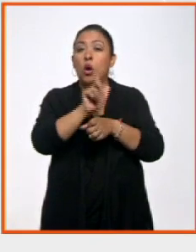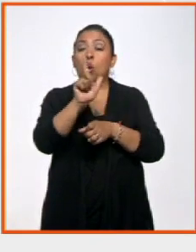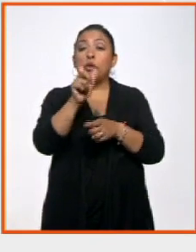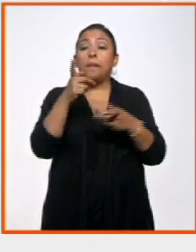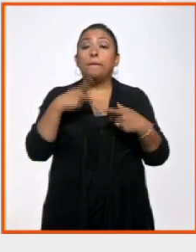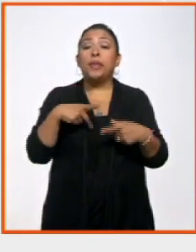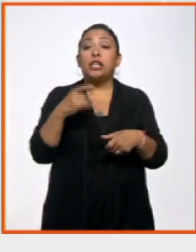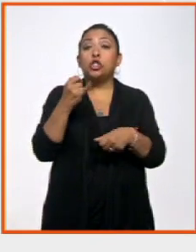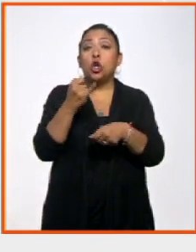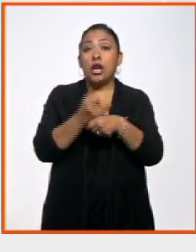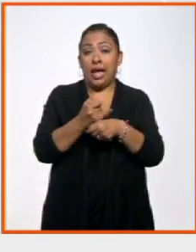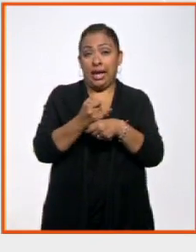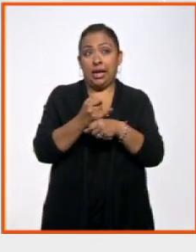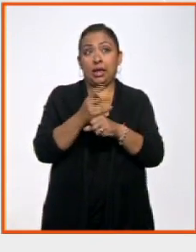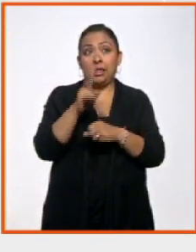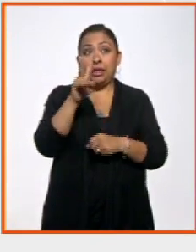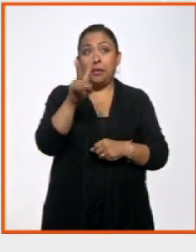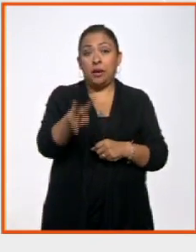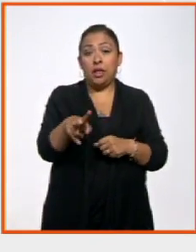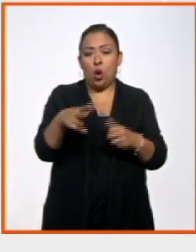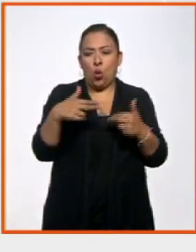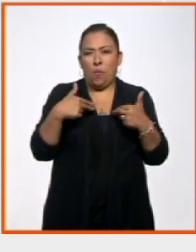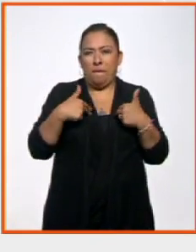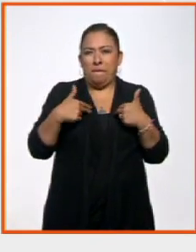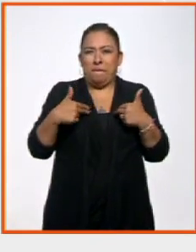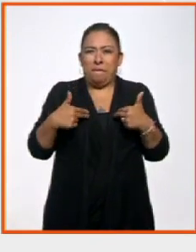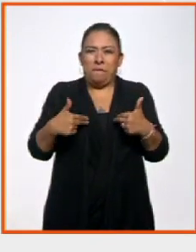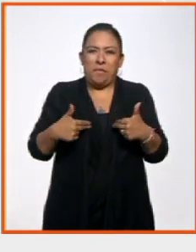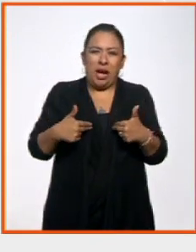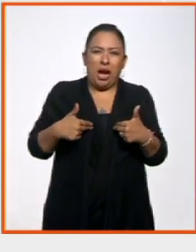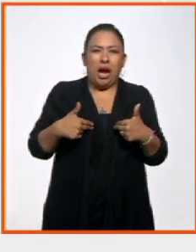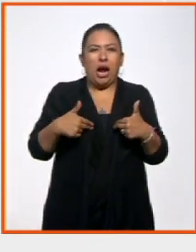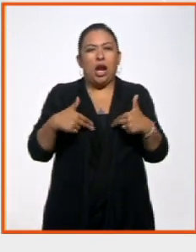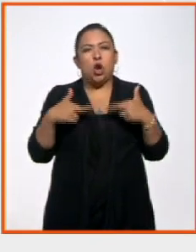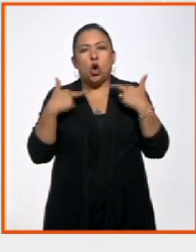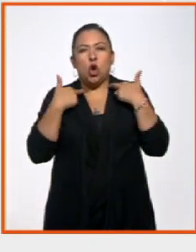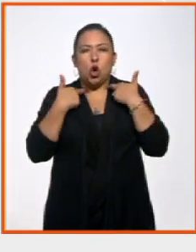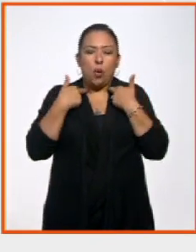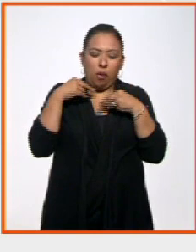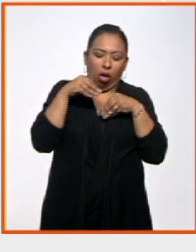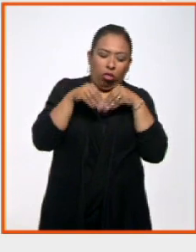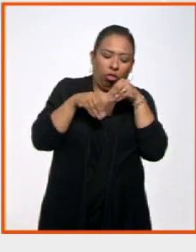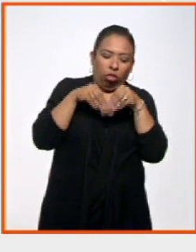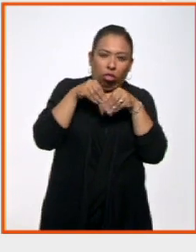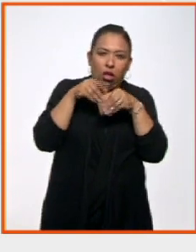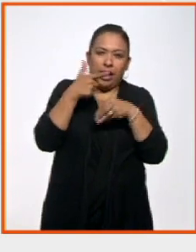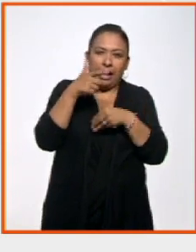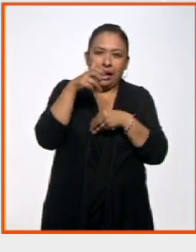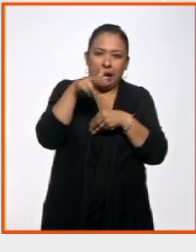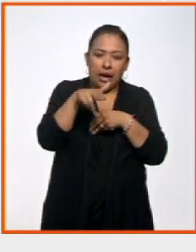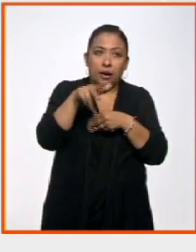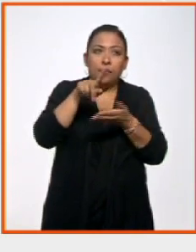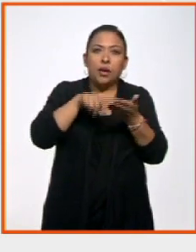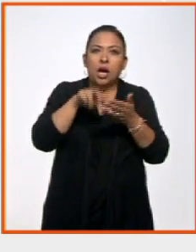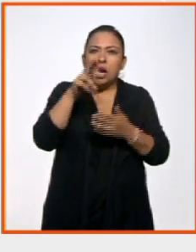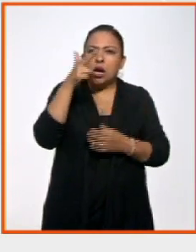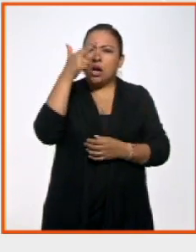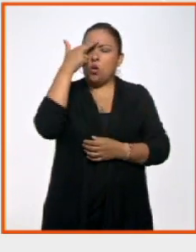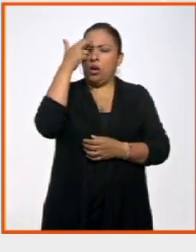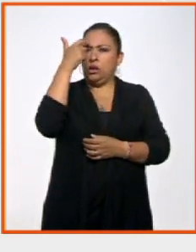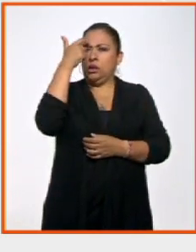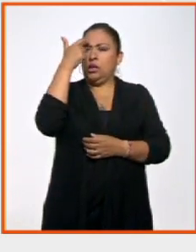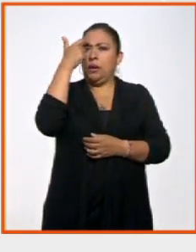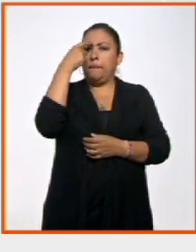personajes que en realidad es un humanoide un ser humano creado por ingeniería genética tiene un recuerdo pero